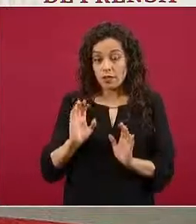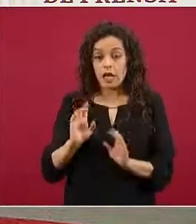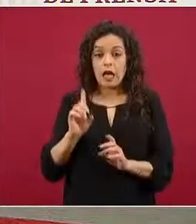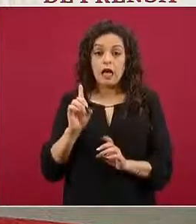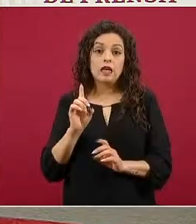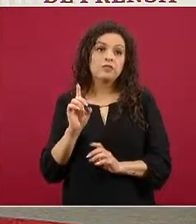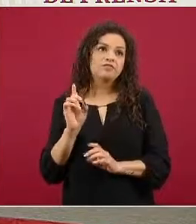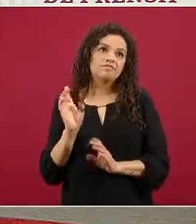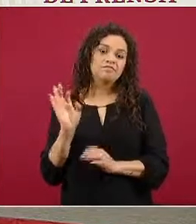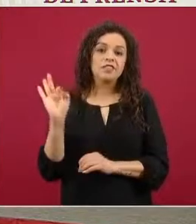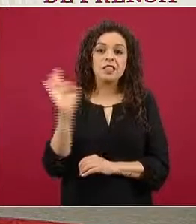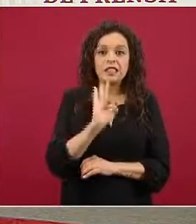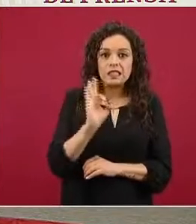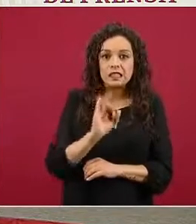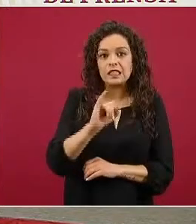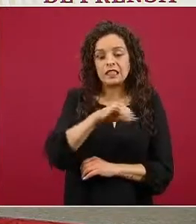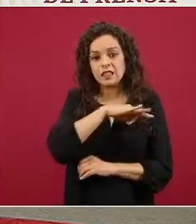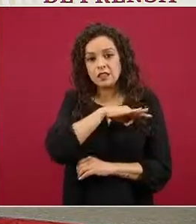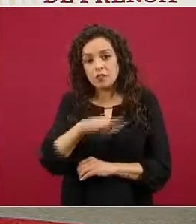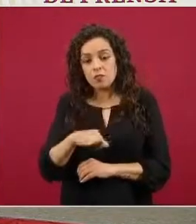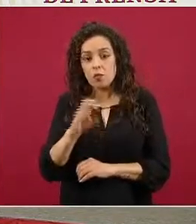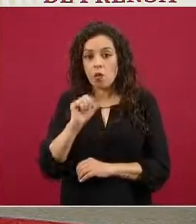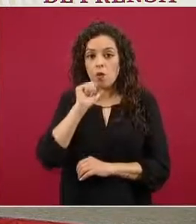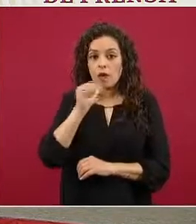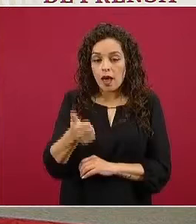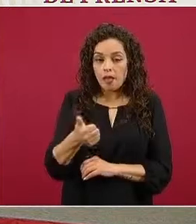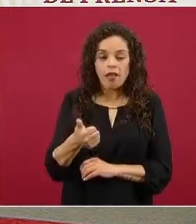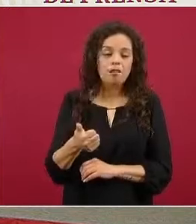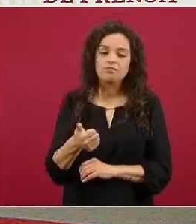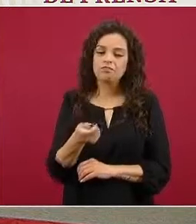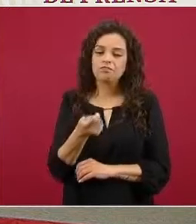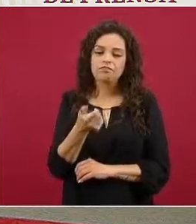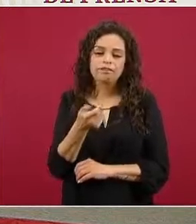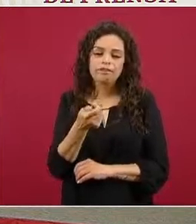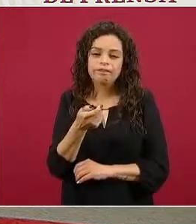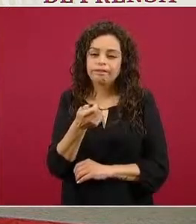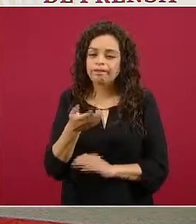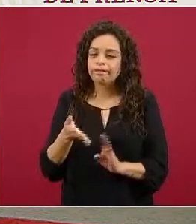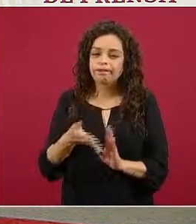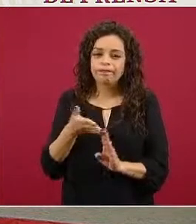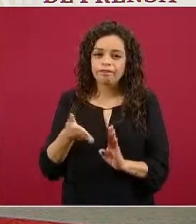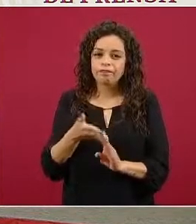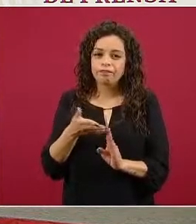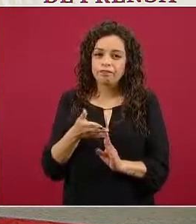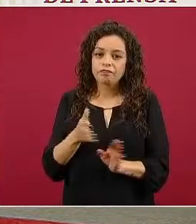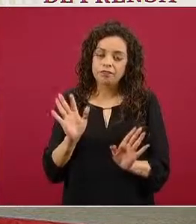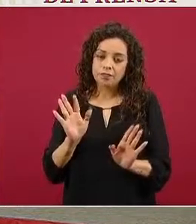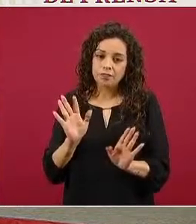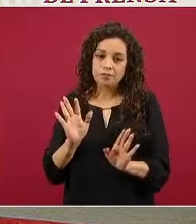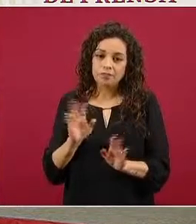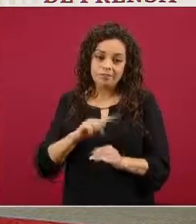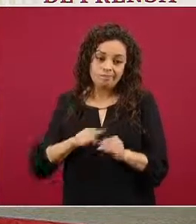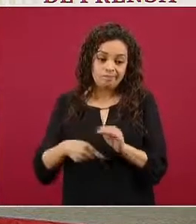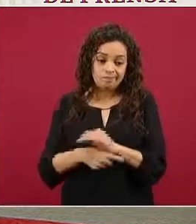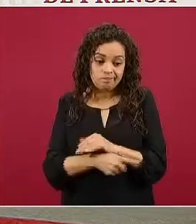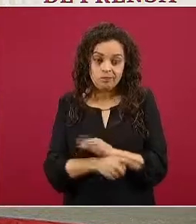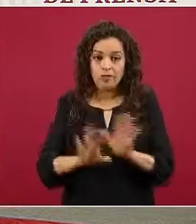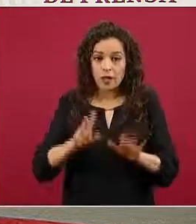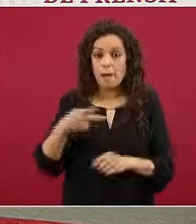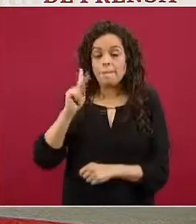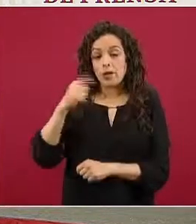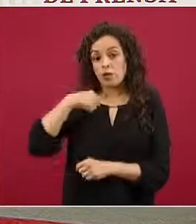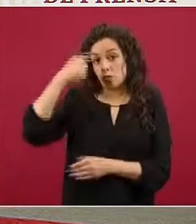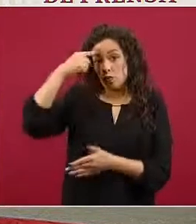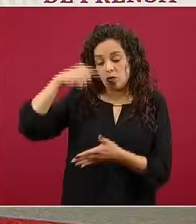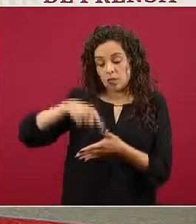probabilidad, si yo dijera es mínima, existe, ¿no? Pero creo que vamos